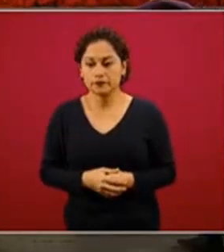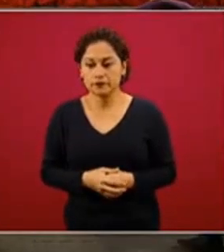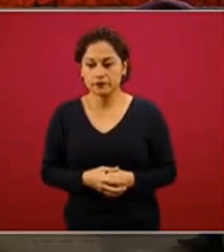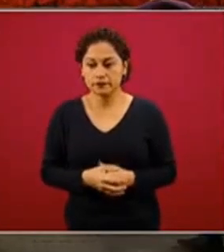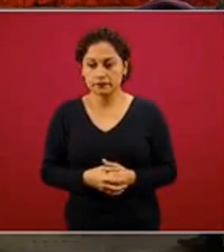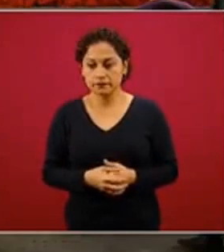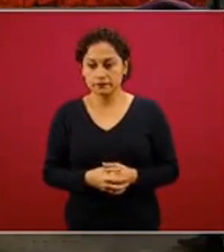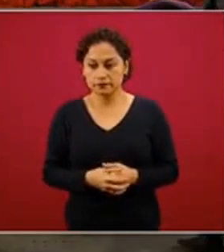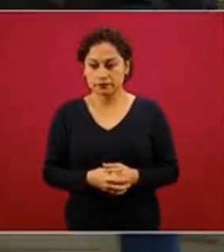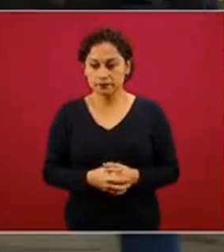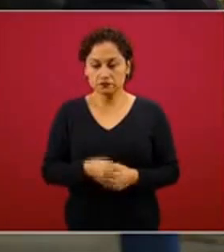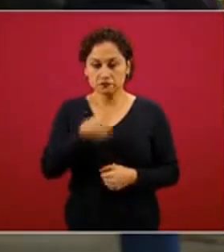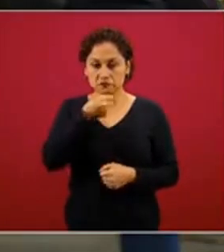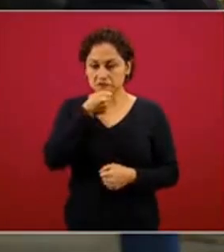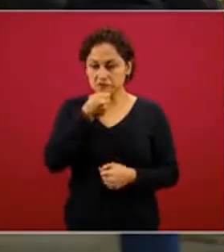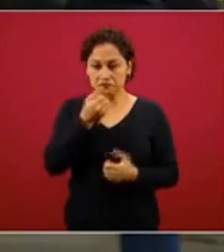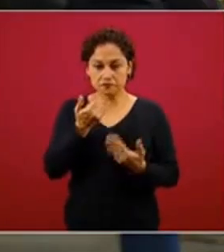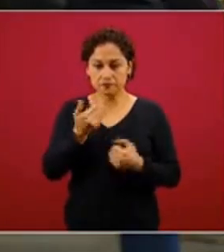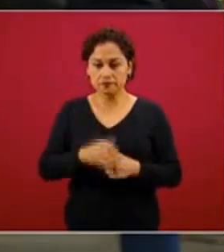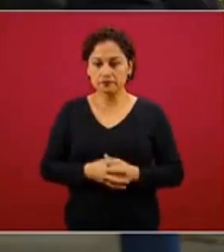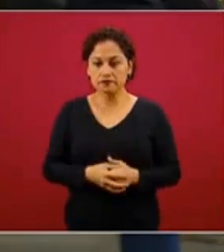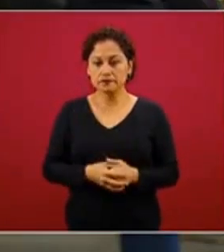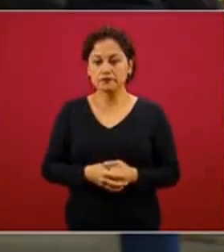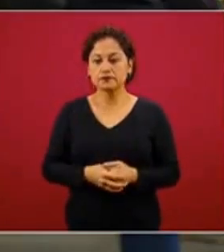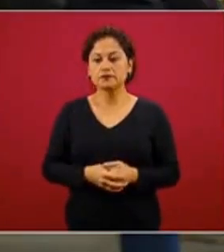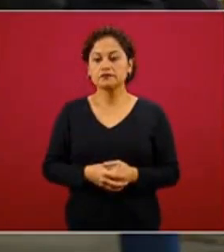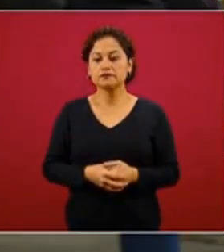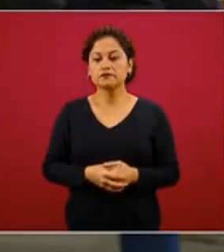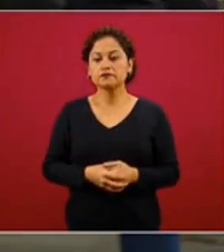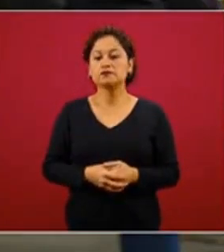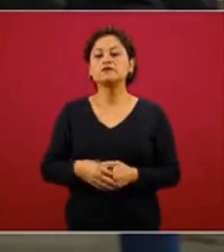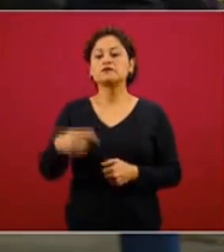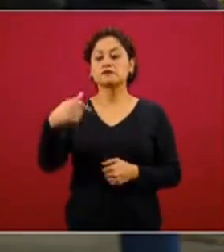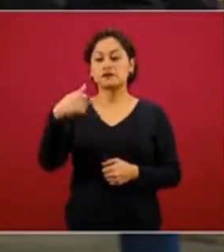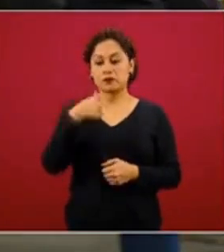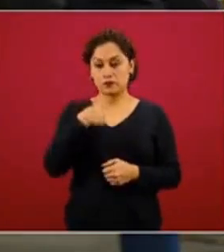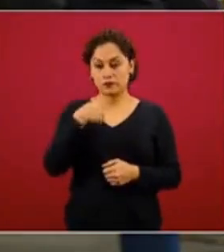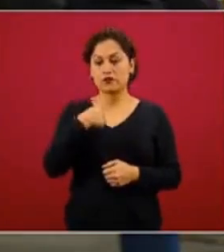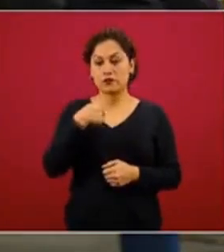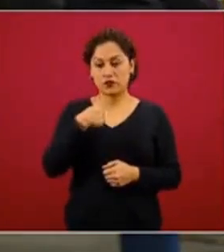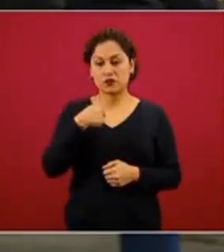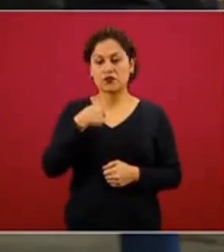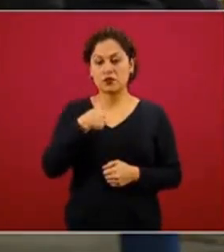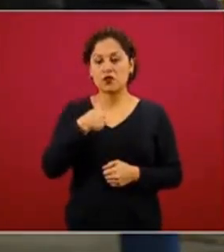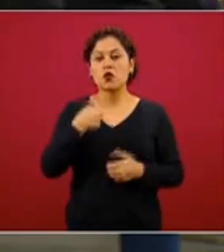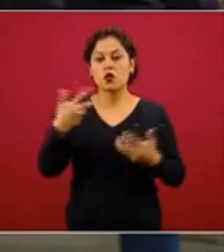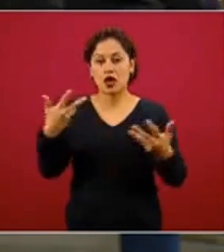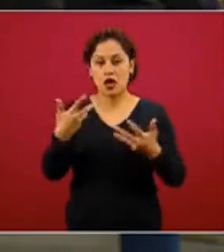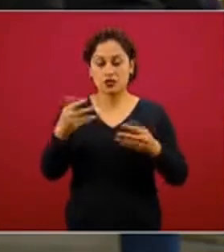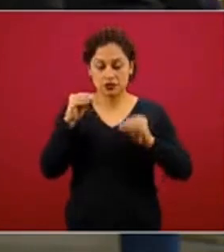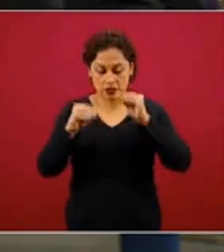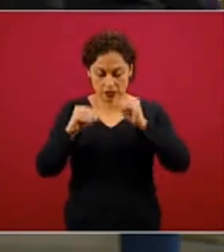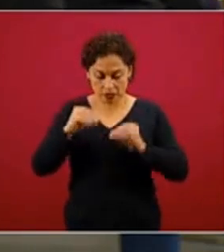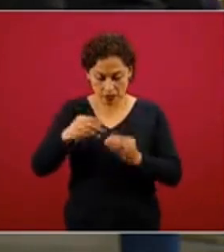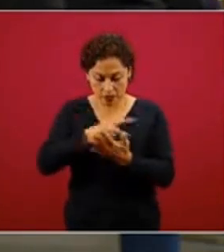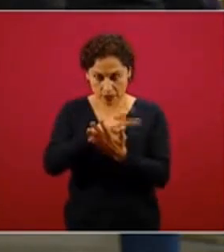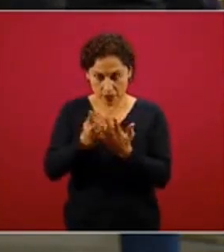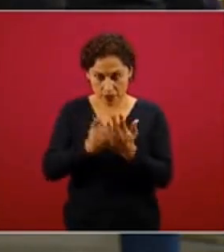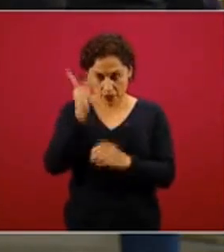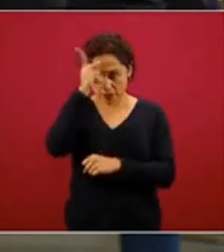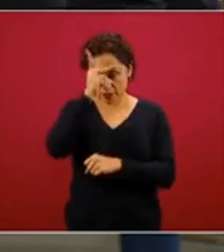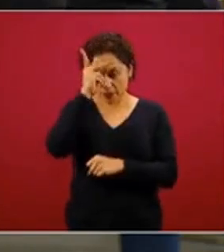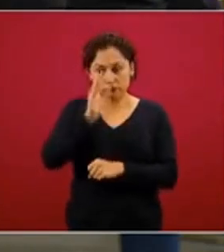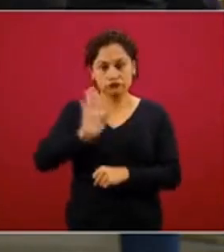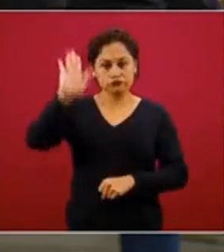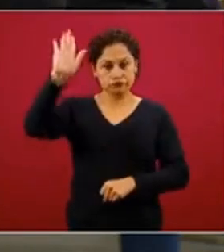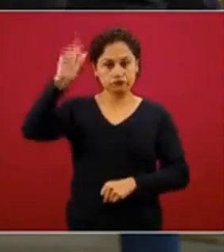están los dos, yo en lo principal me encargué de diseñar un programa de psicología y la verdad sí me gustaría sumarme con